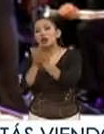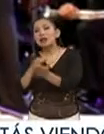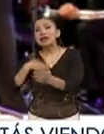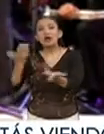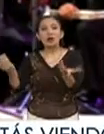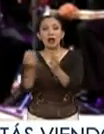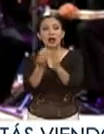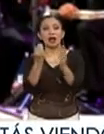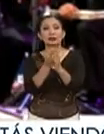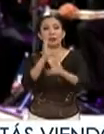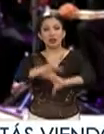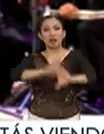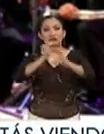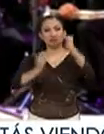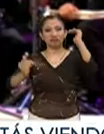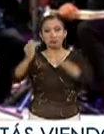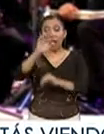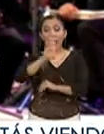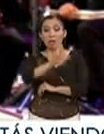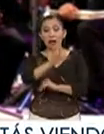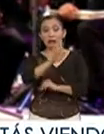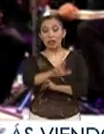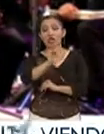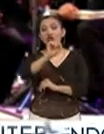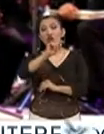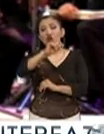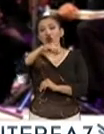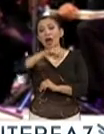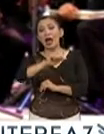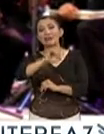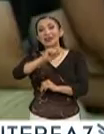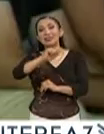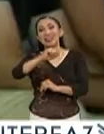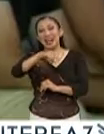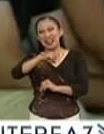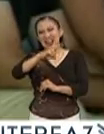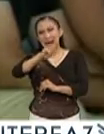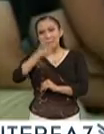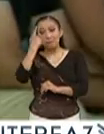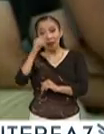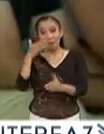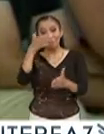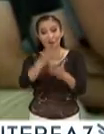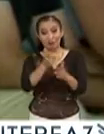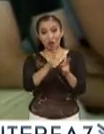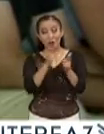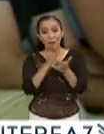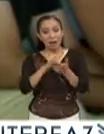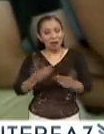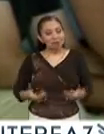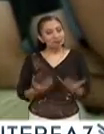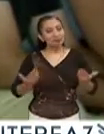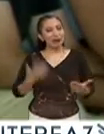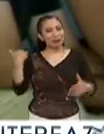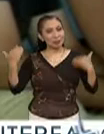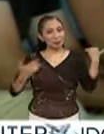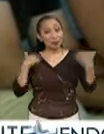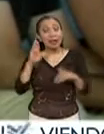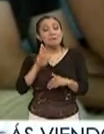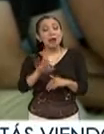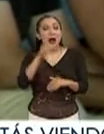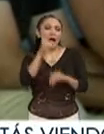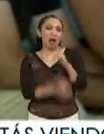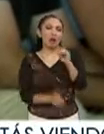clase magistral de canto. El martes estará la Sonora Santanera para hacer este festival pues más dinámico y más divertido. Y el